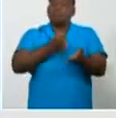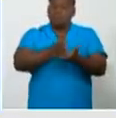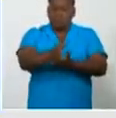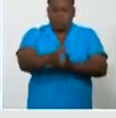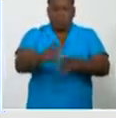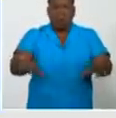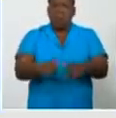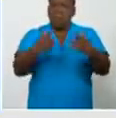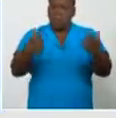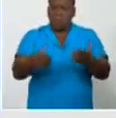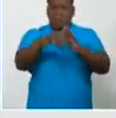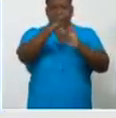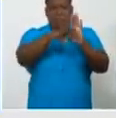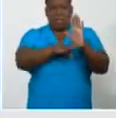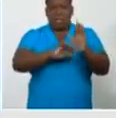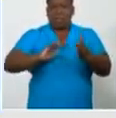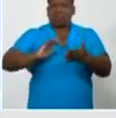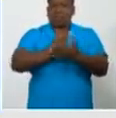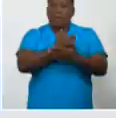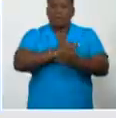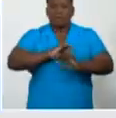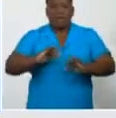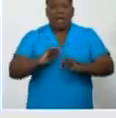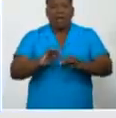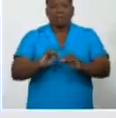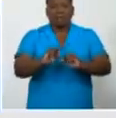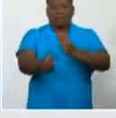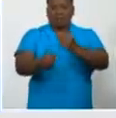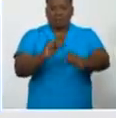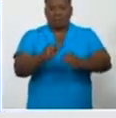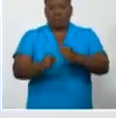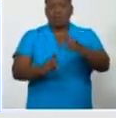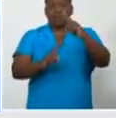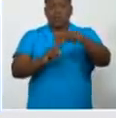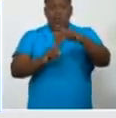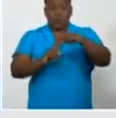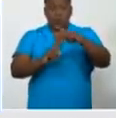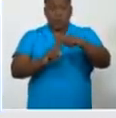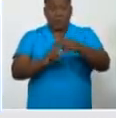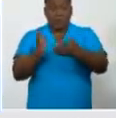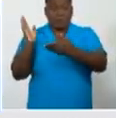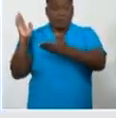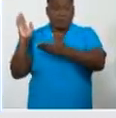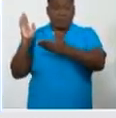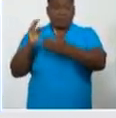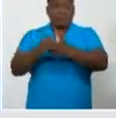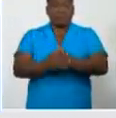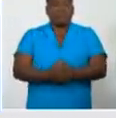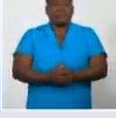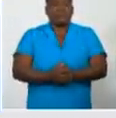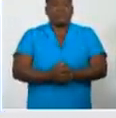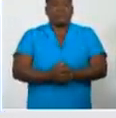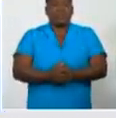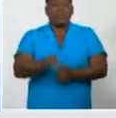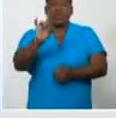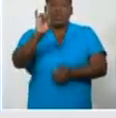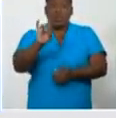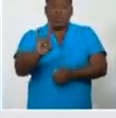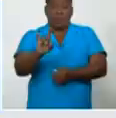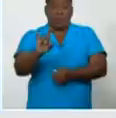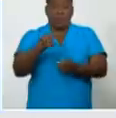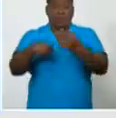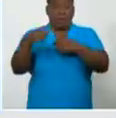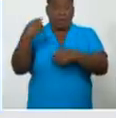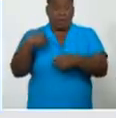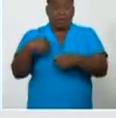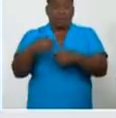para que se acabe de consolidar. Las Tunas, provincia que ha mantenido control, 9 en el día de ayer, 6 menos que el